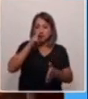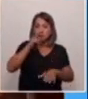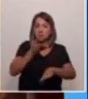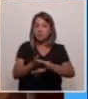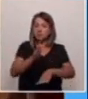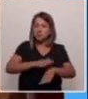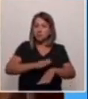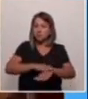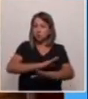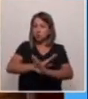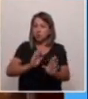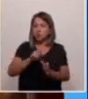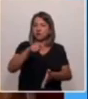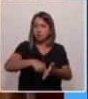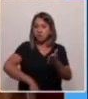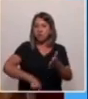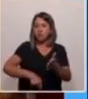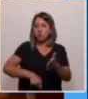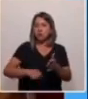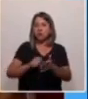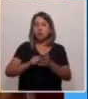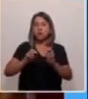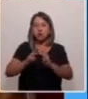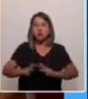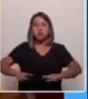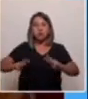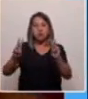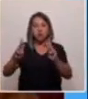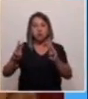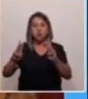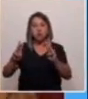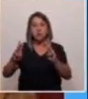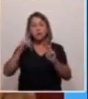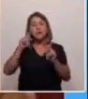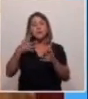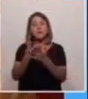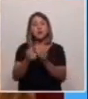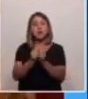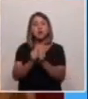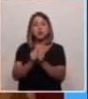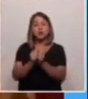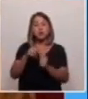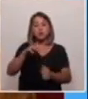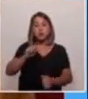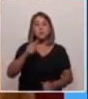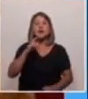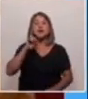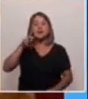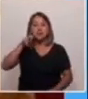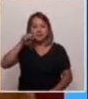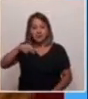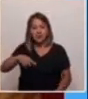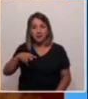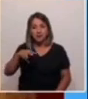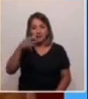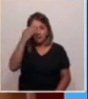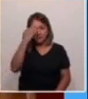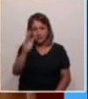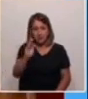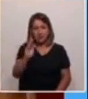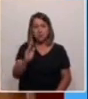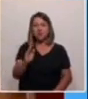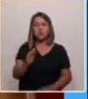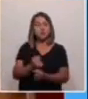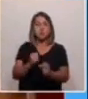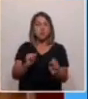de nosotros, firma un memorándum con la ONU para abrir la puerta de par en par. Pero la pregunta es, ¿eso es malo? ¿Son malos los cambios? Los cambios per se no pueden ser